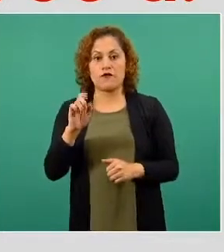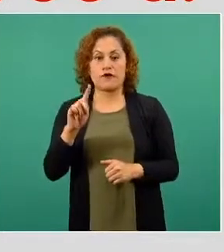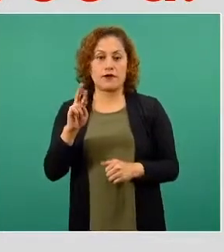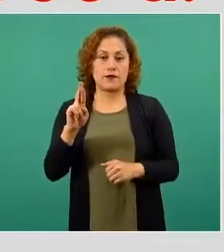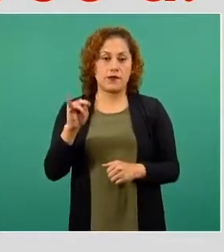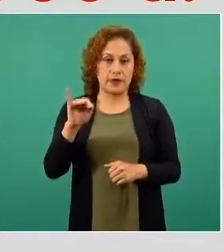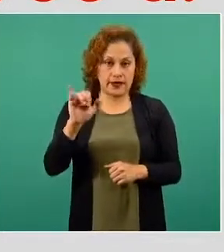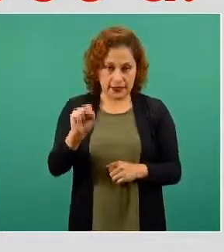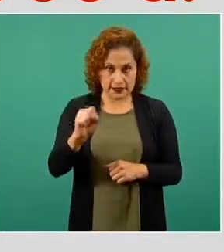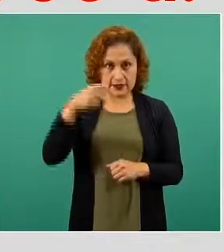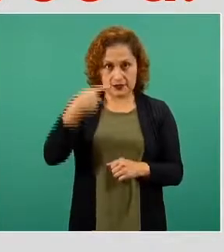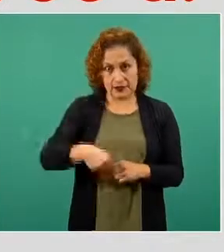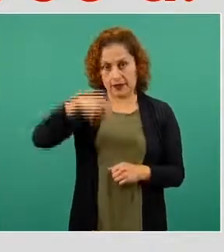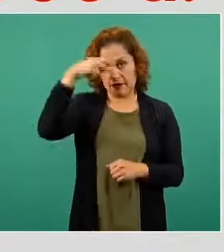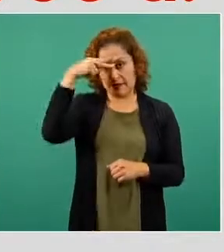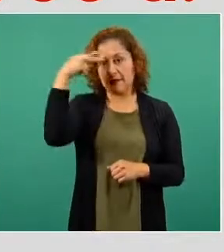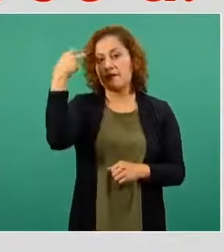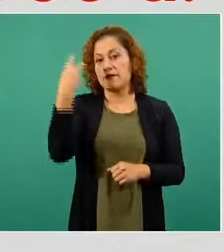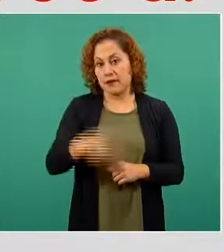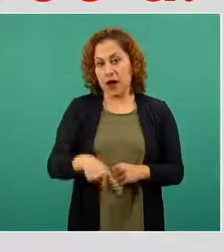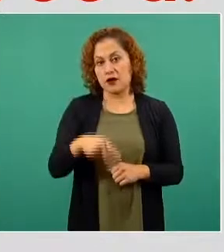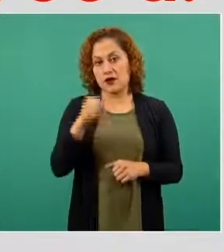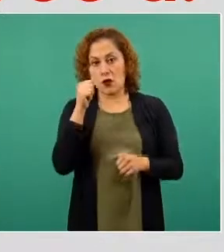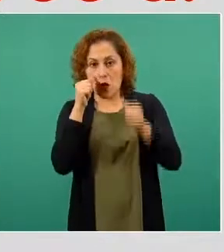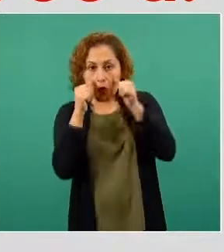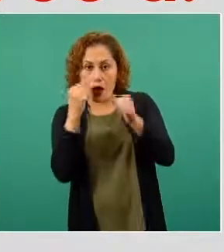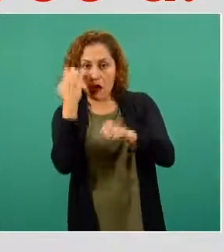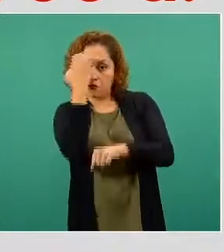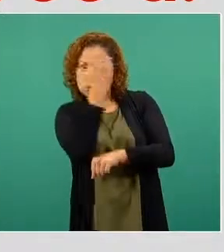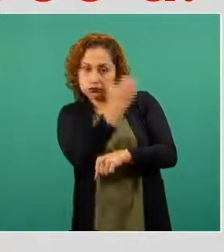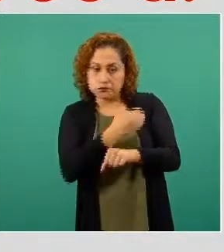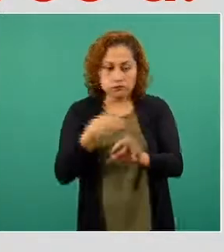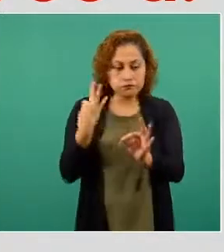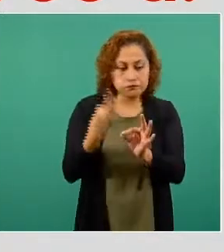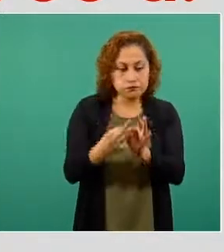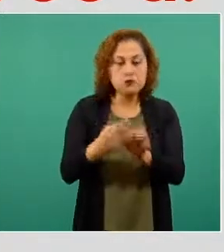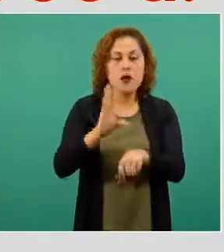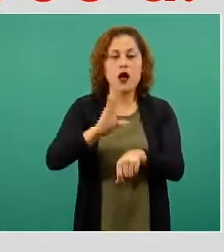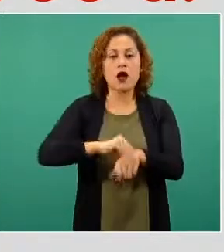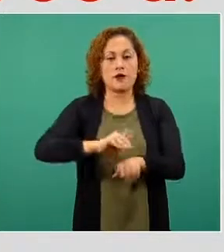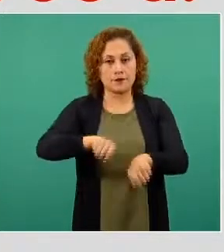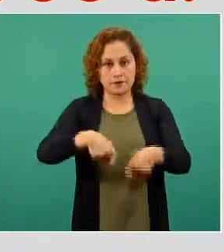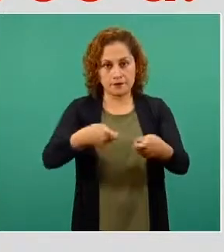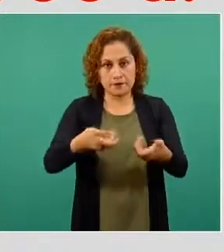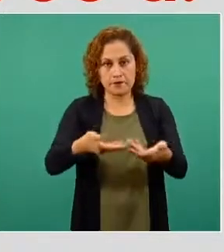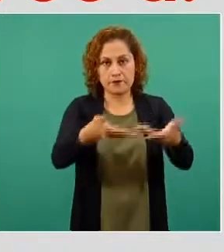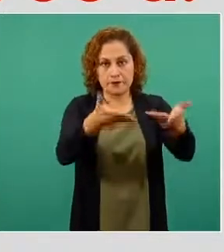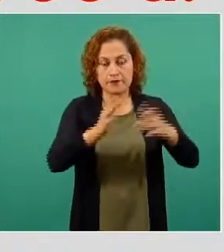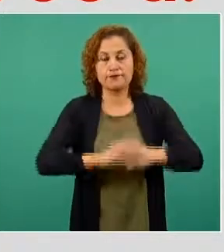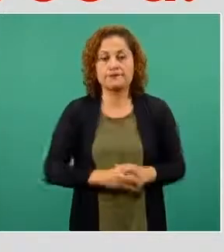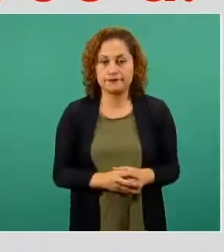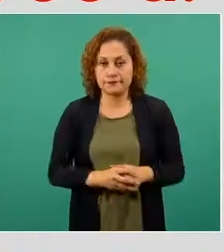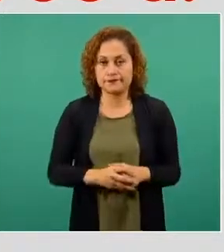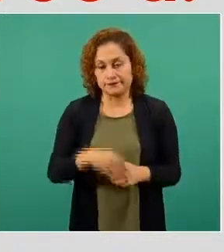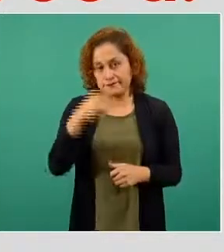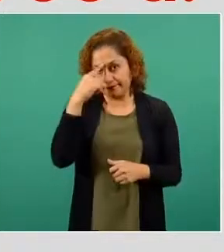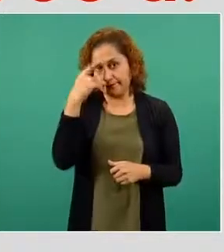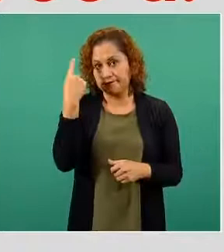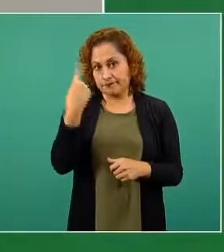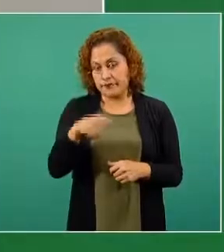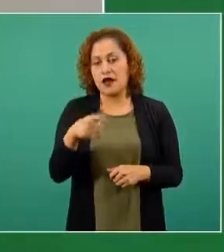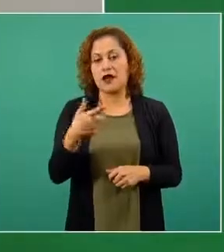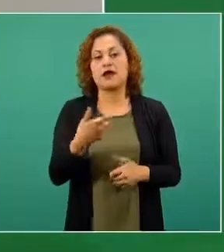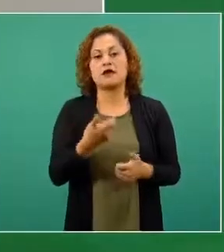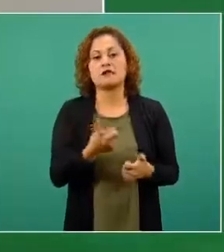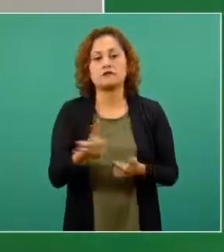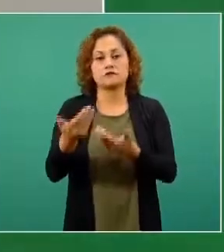Riesgos Sanitarios, quien es obviamente la que da la validación final para que esta vacuna pueda ser liberada y por lo